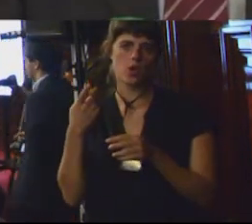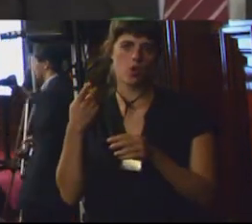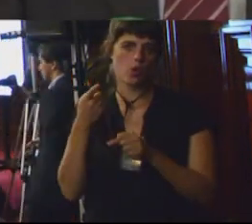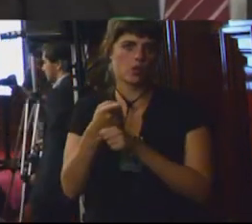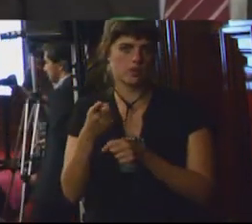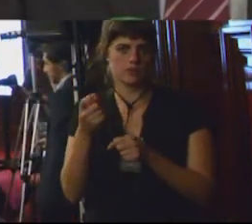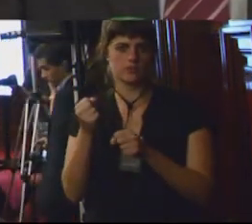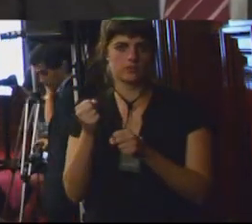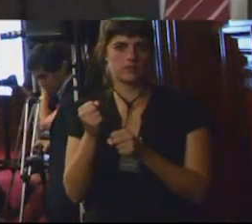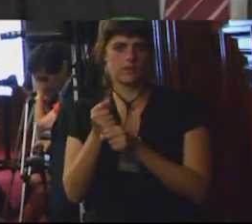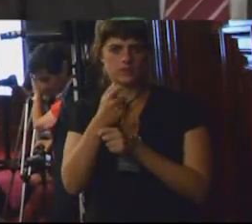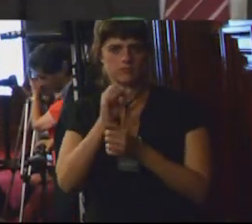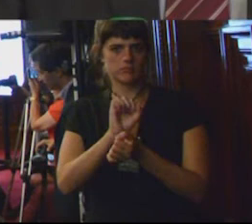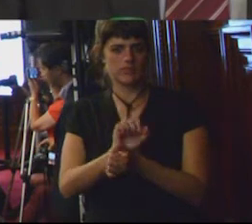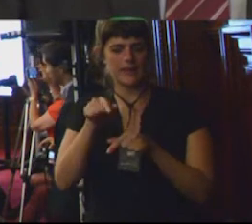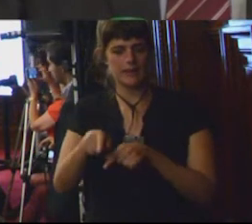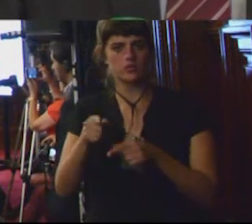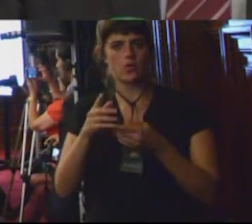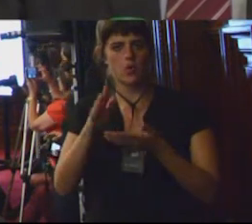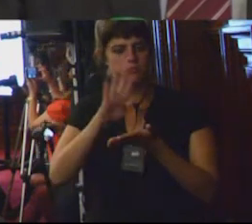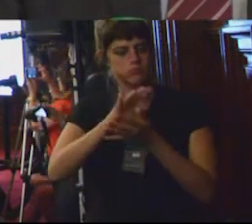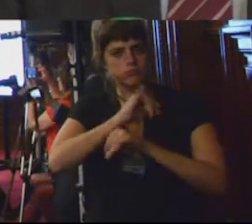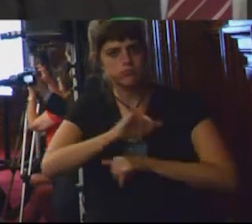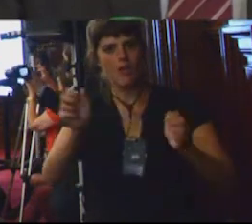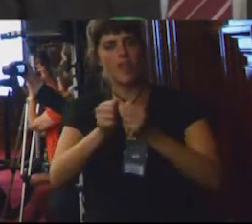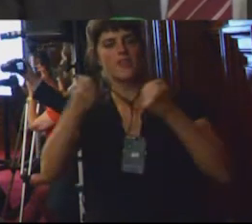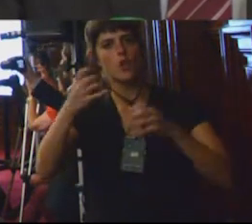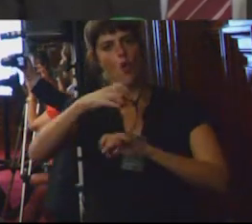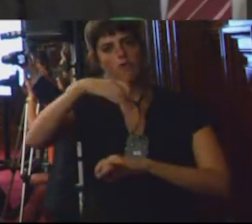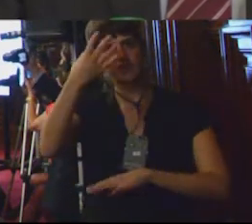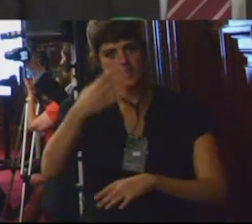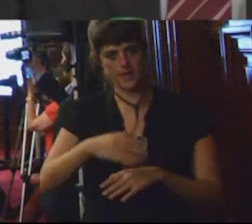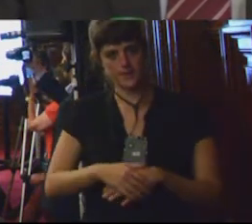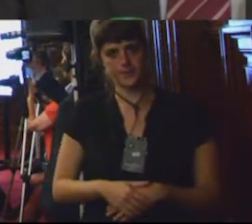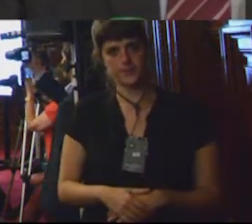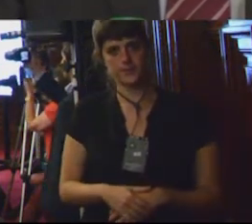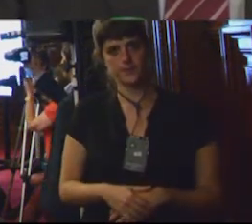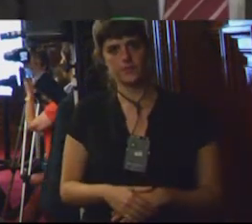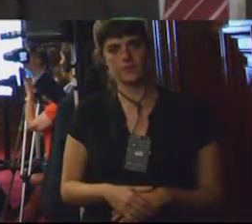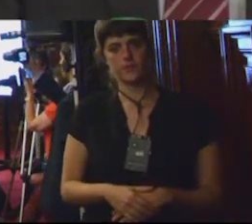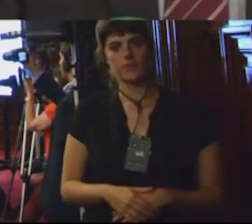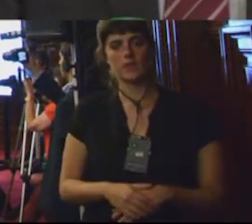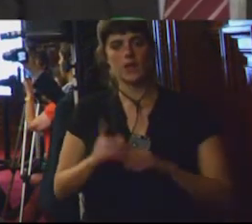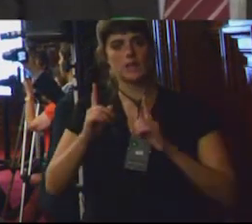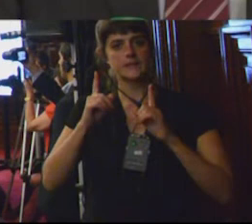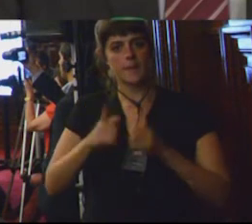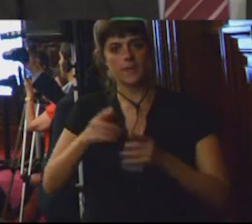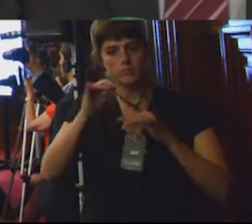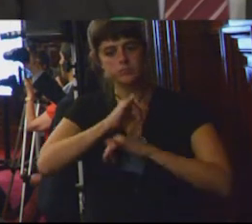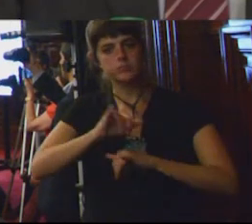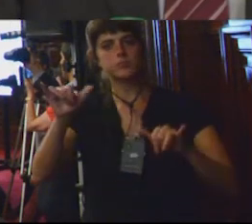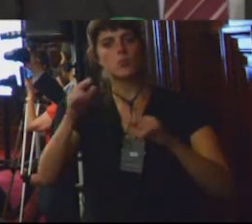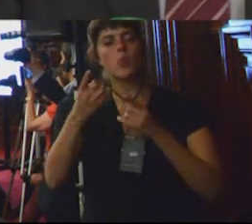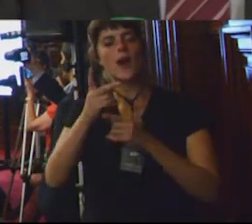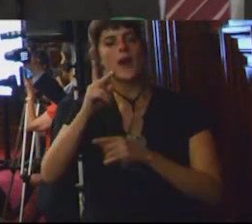fue publicada en el Diario Oficial y el secretario lanzó una portaría también lanzó una